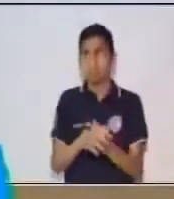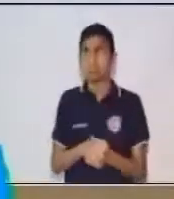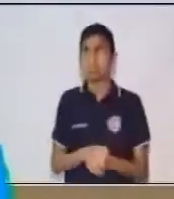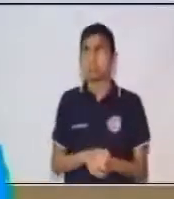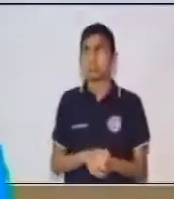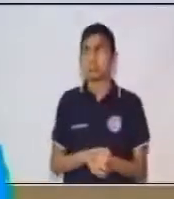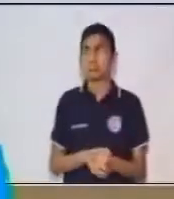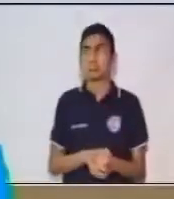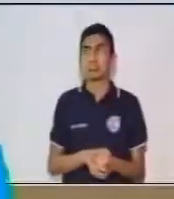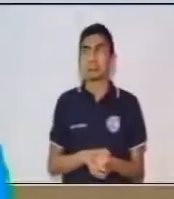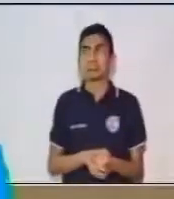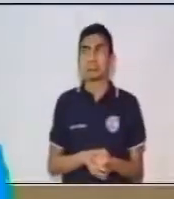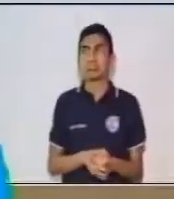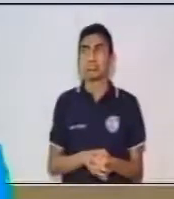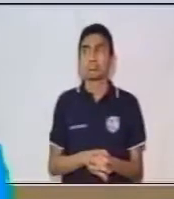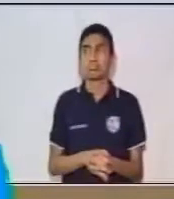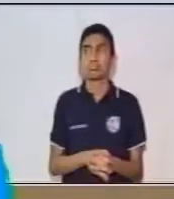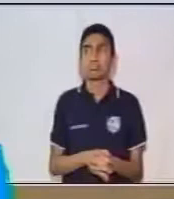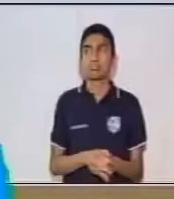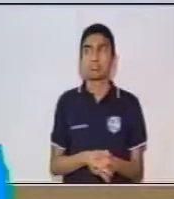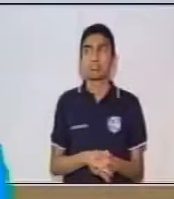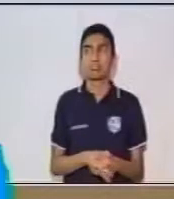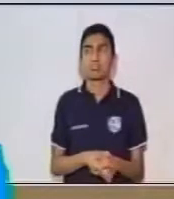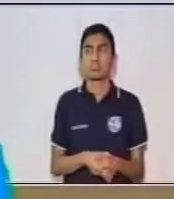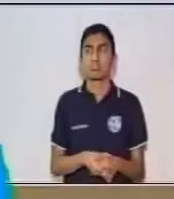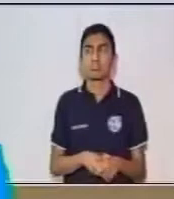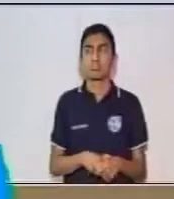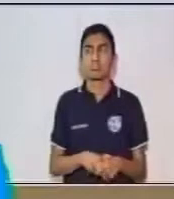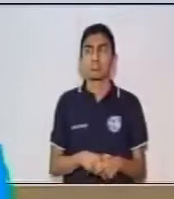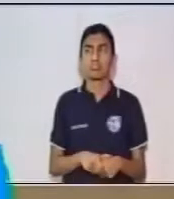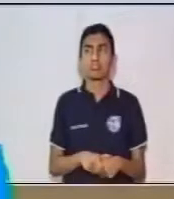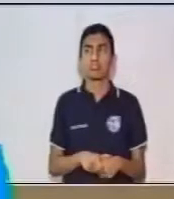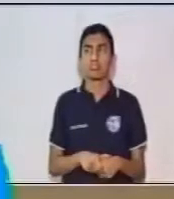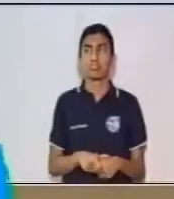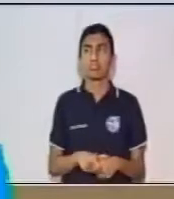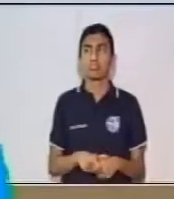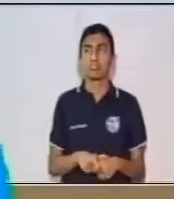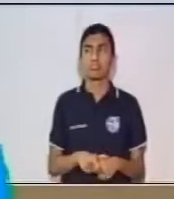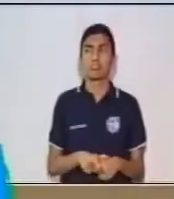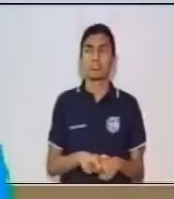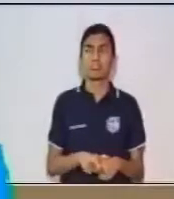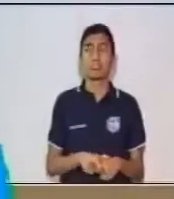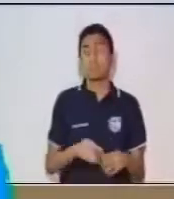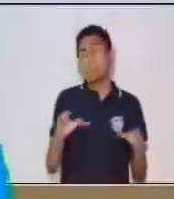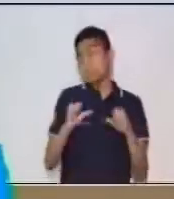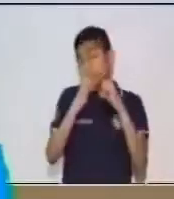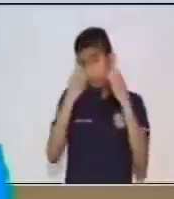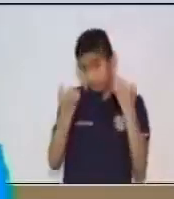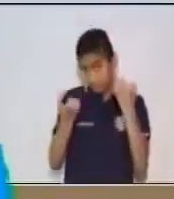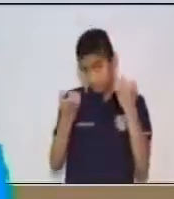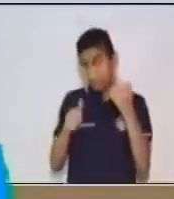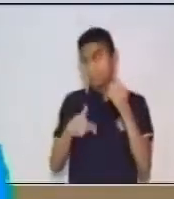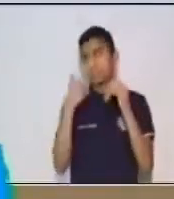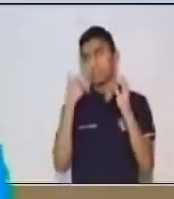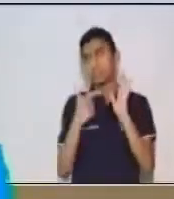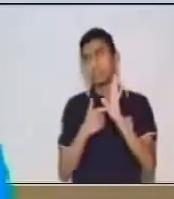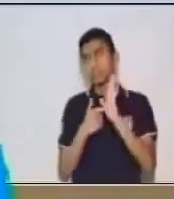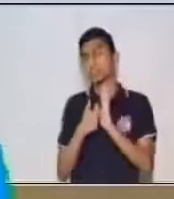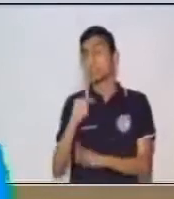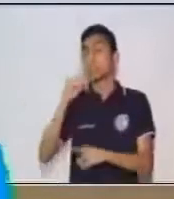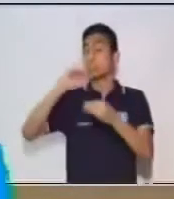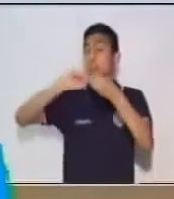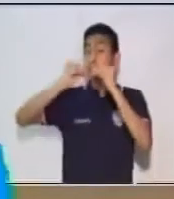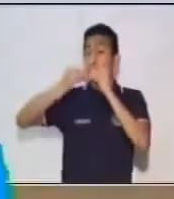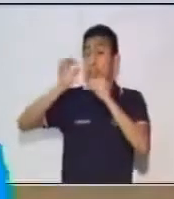más. Y aquí, menos 6 y menos 3, menos 9. Entonces, los números